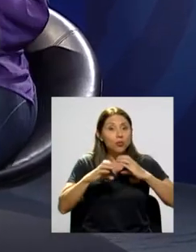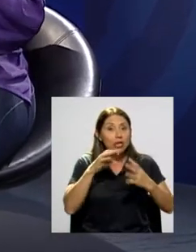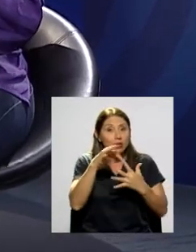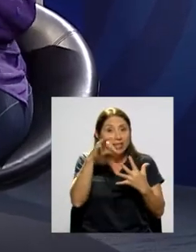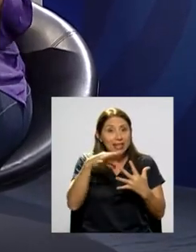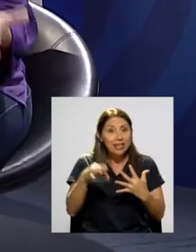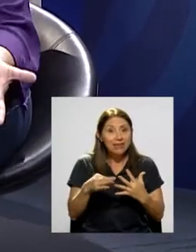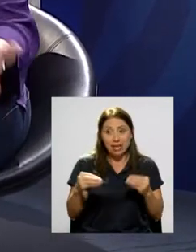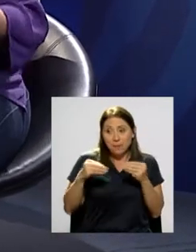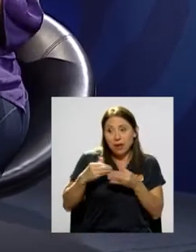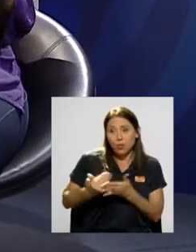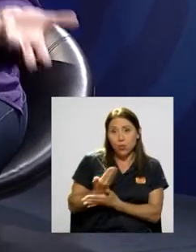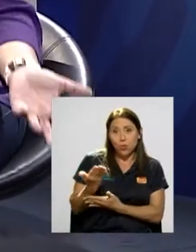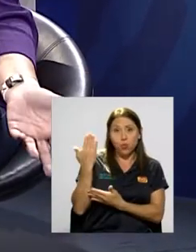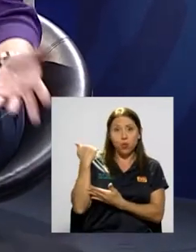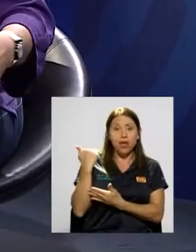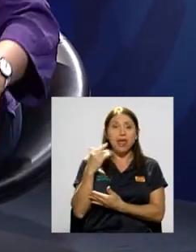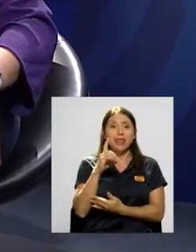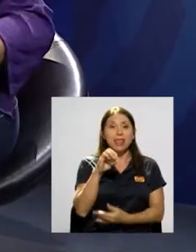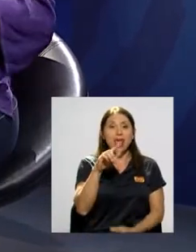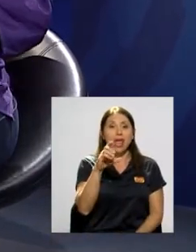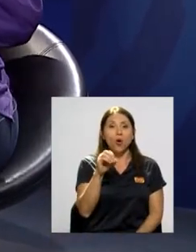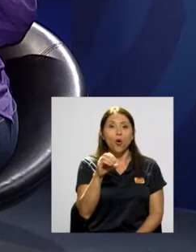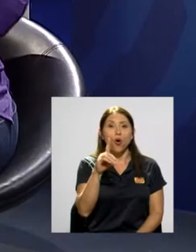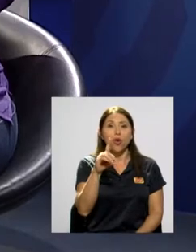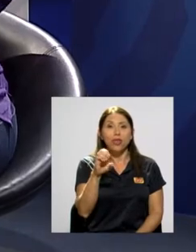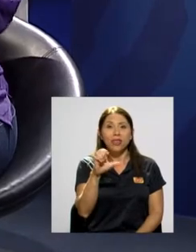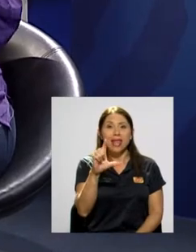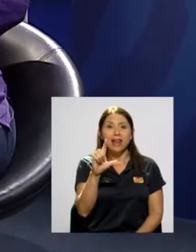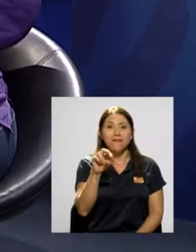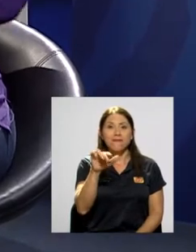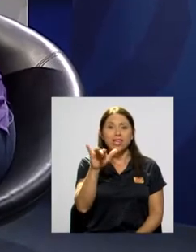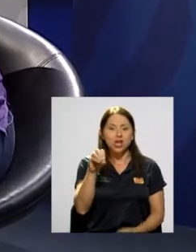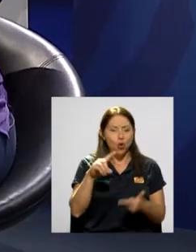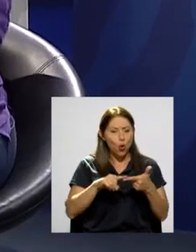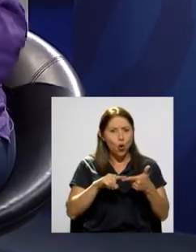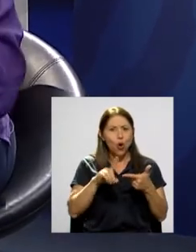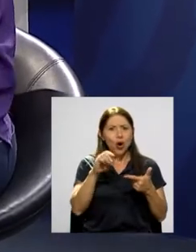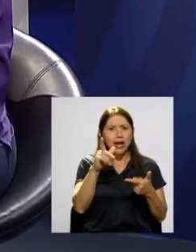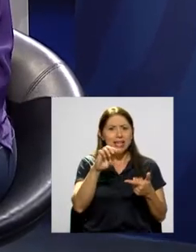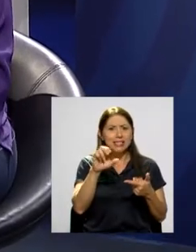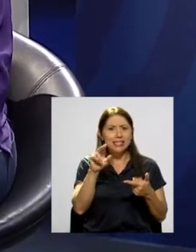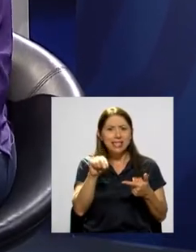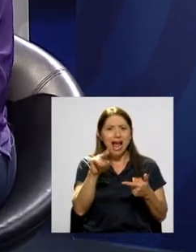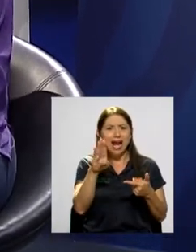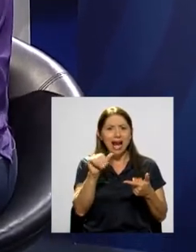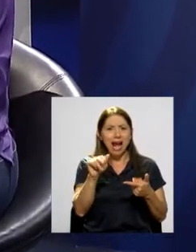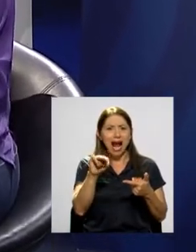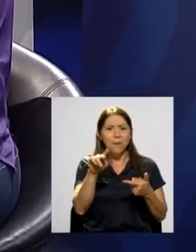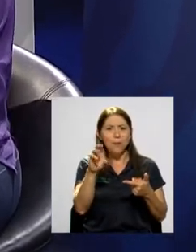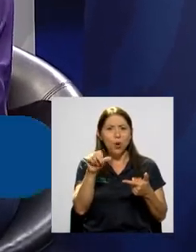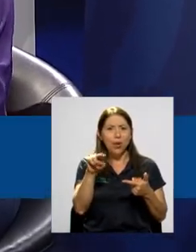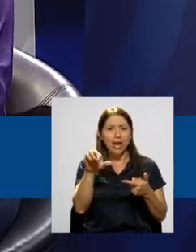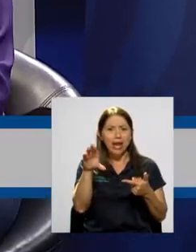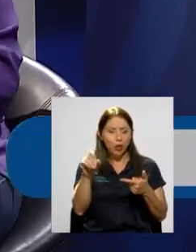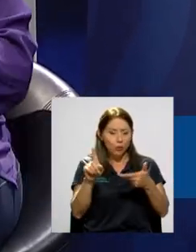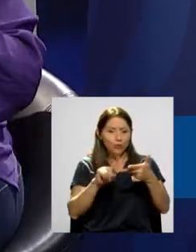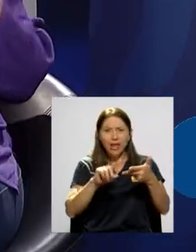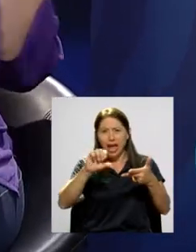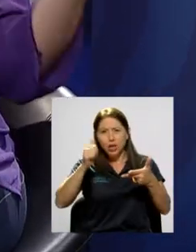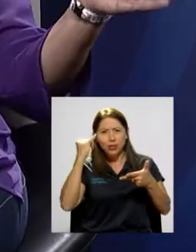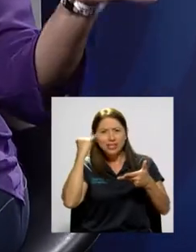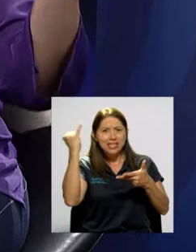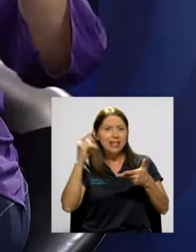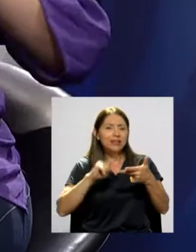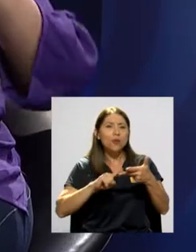notorios es el del reporte Delfino, de Diego Delfino, también me parece que Cristian Camaronero recientemente ajá, activado también, sí. Hay otras iniciativas ahí como